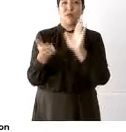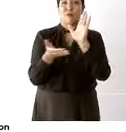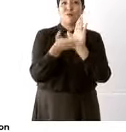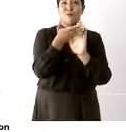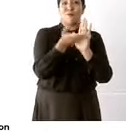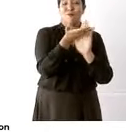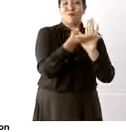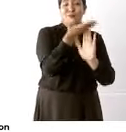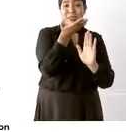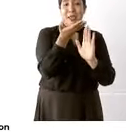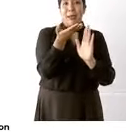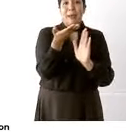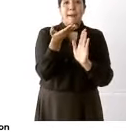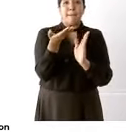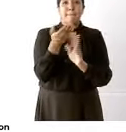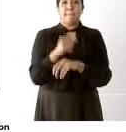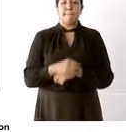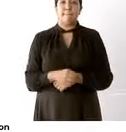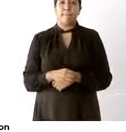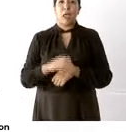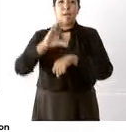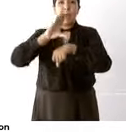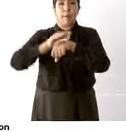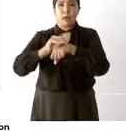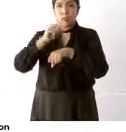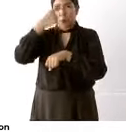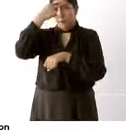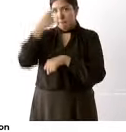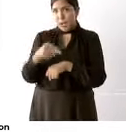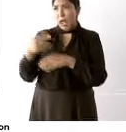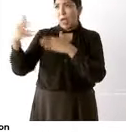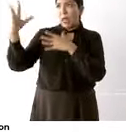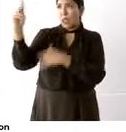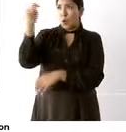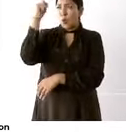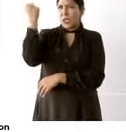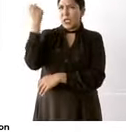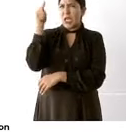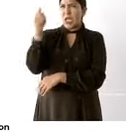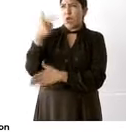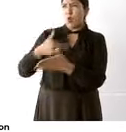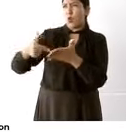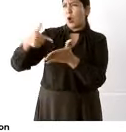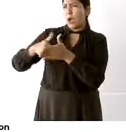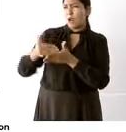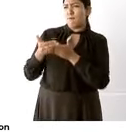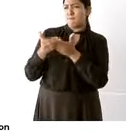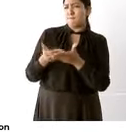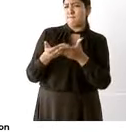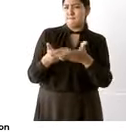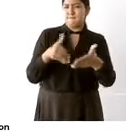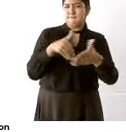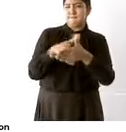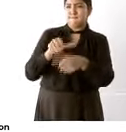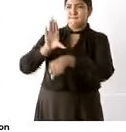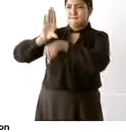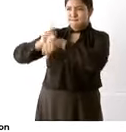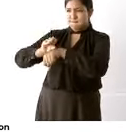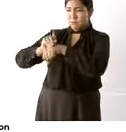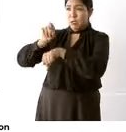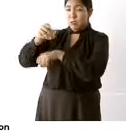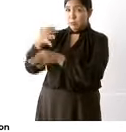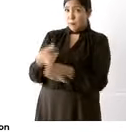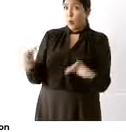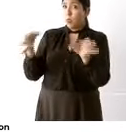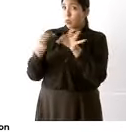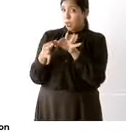aduanera para plataformas de reconocimiento y tecnología, incluso la ruta fiscal que es también importante para la cuestión